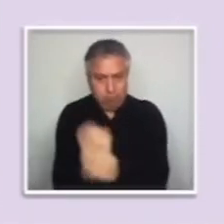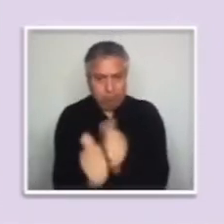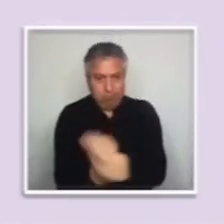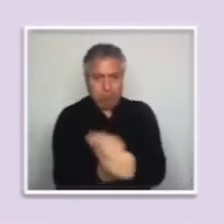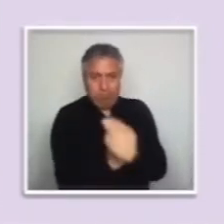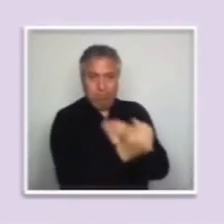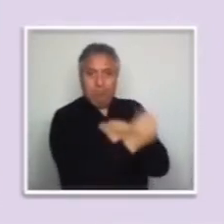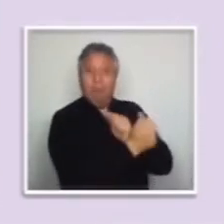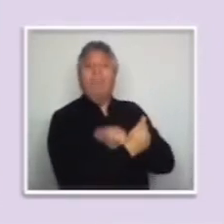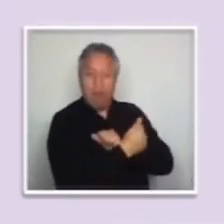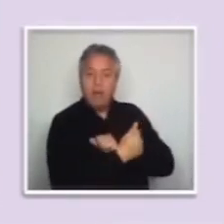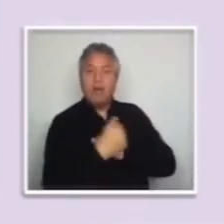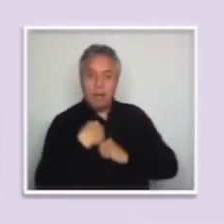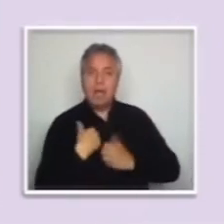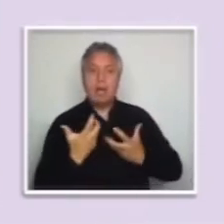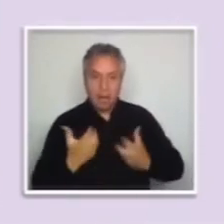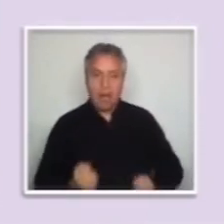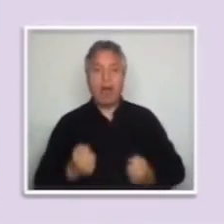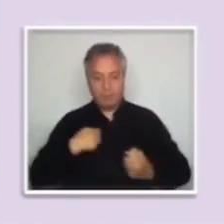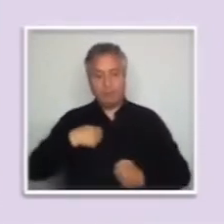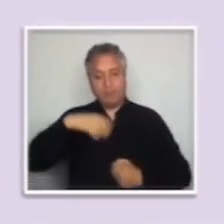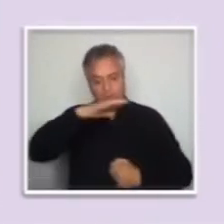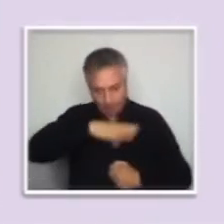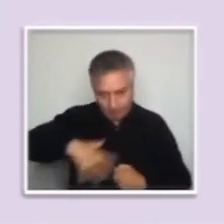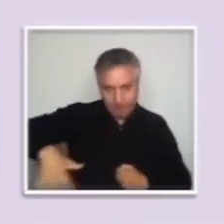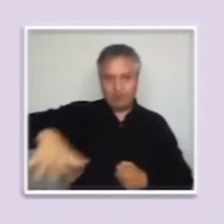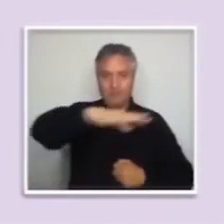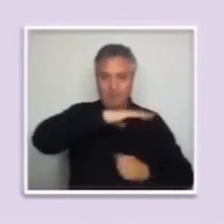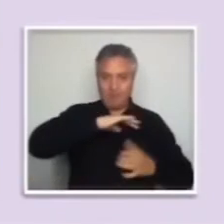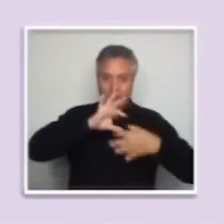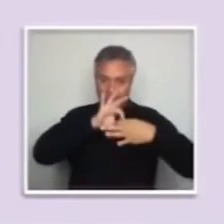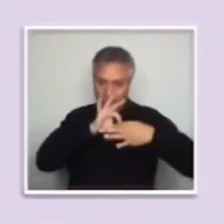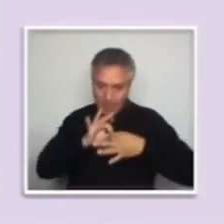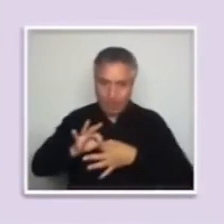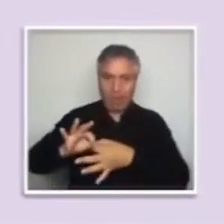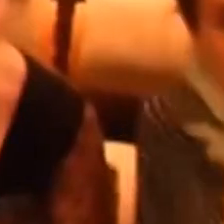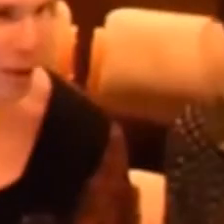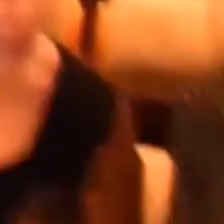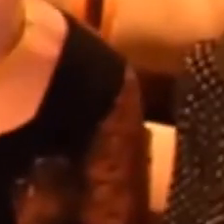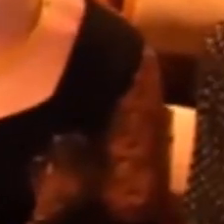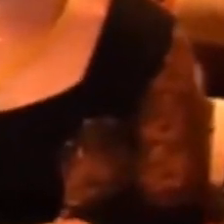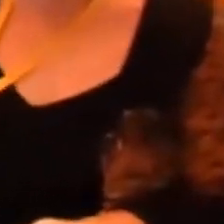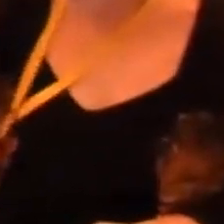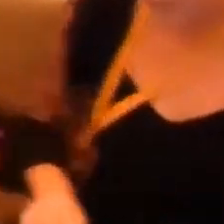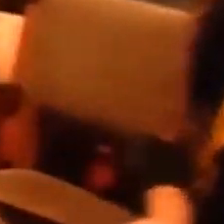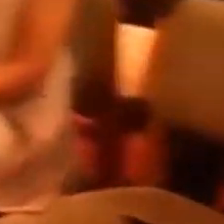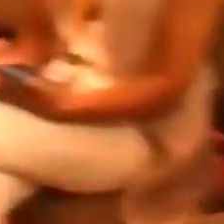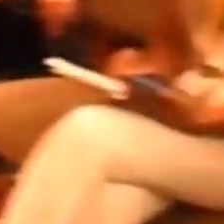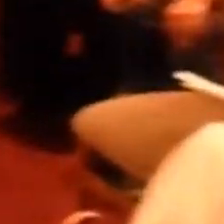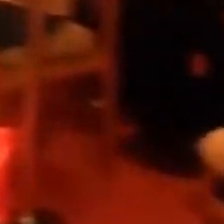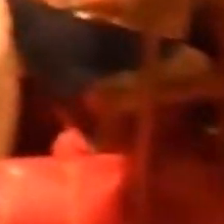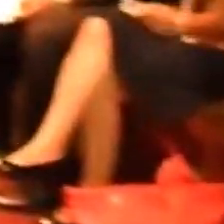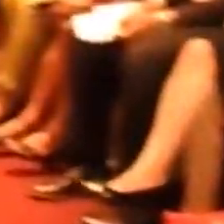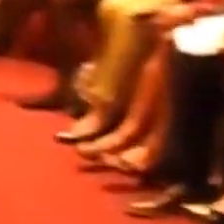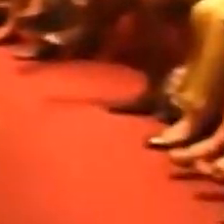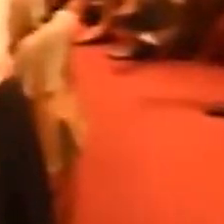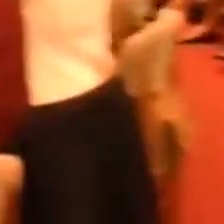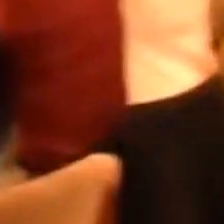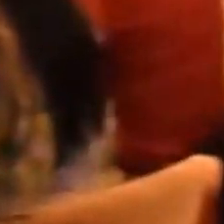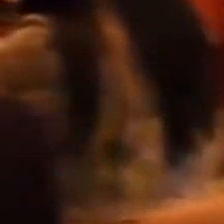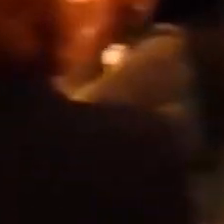juntos tenemos que enfrentar ese desafío y decir, sí, las mujeres queremos, queremos,